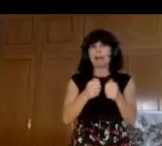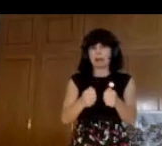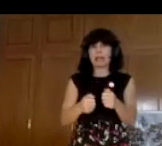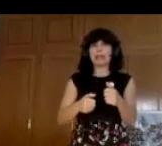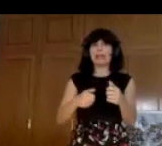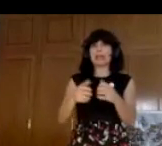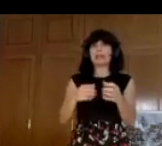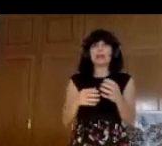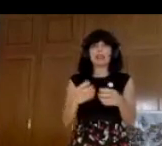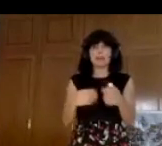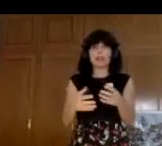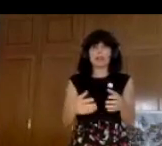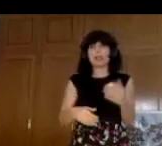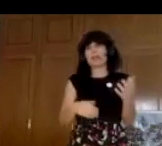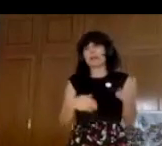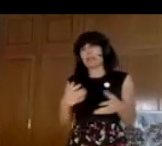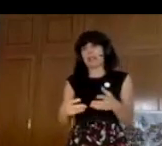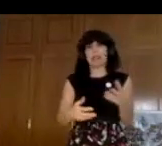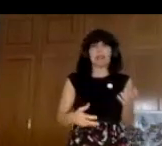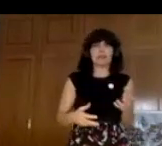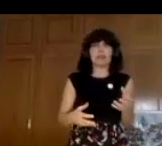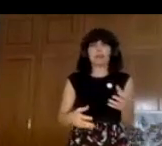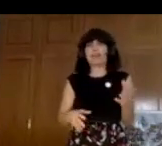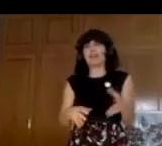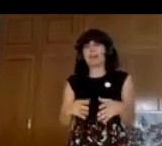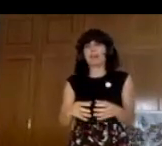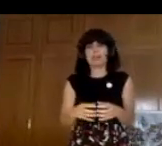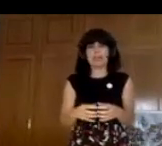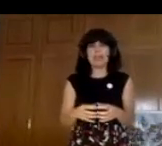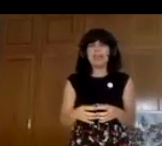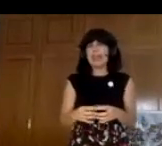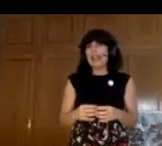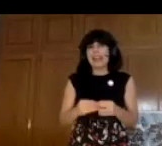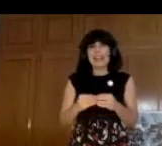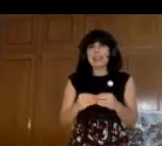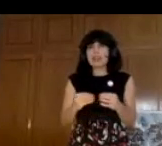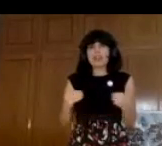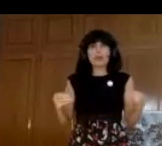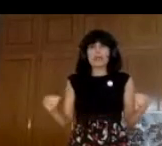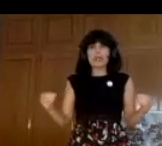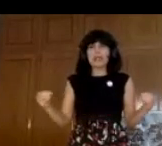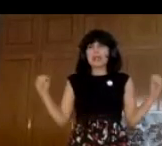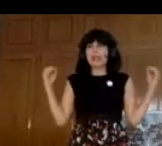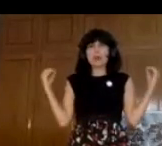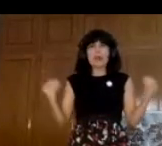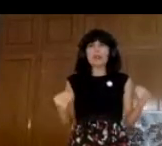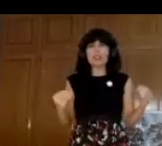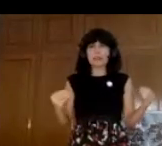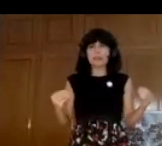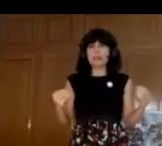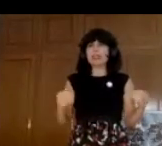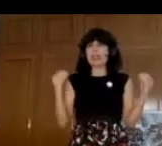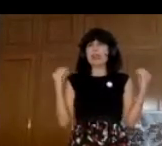la BlackBerry, teníamos unos aparatos que te permitían mandar correo de una forma muy pesada. En el año 2010 irrumpen los